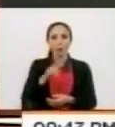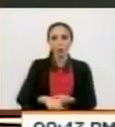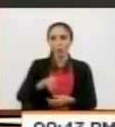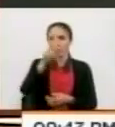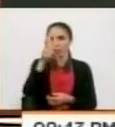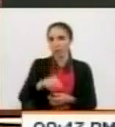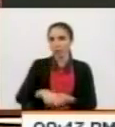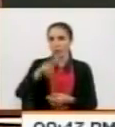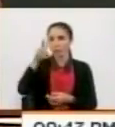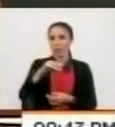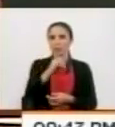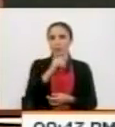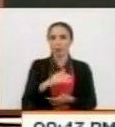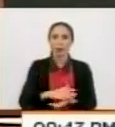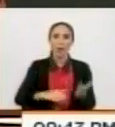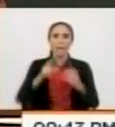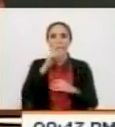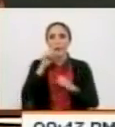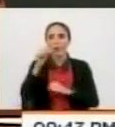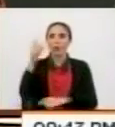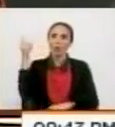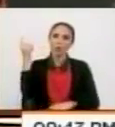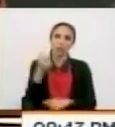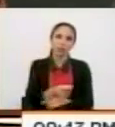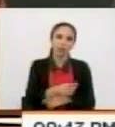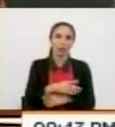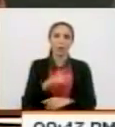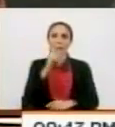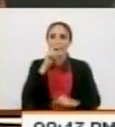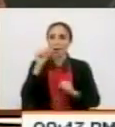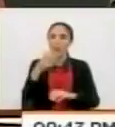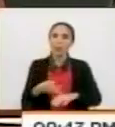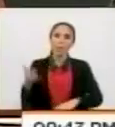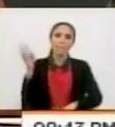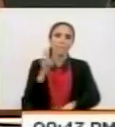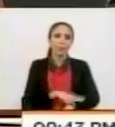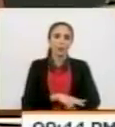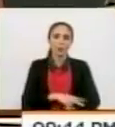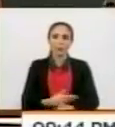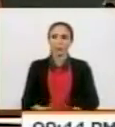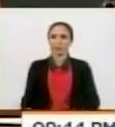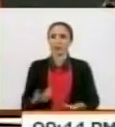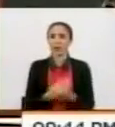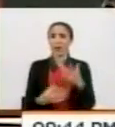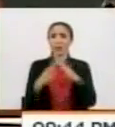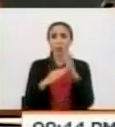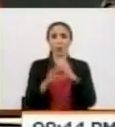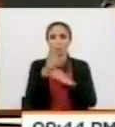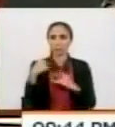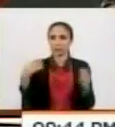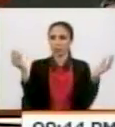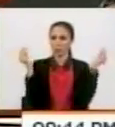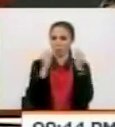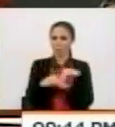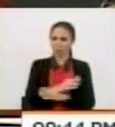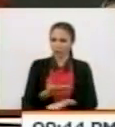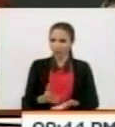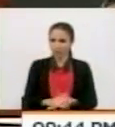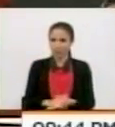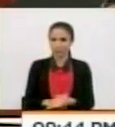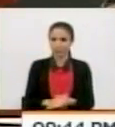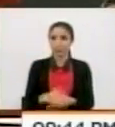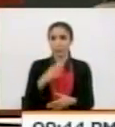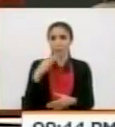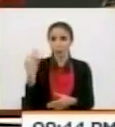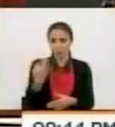noticia. Maduro dictador, Maduro dictador. En el exterior, más de uno debe confundirse. Estoy seguro de